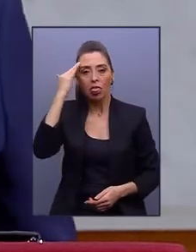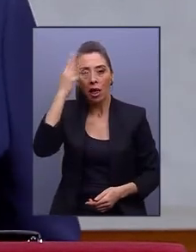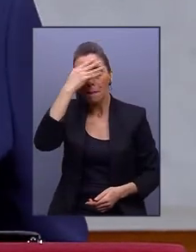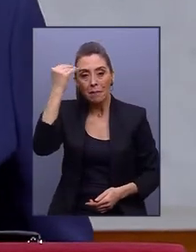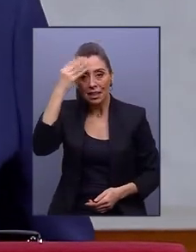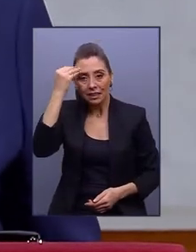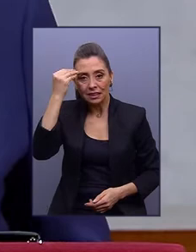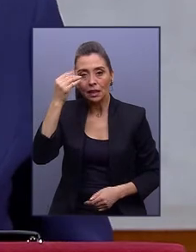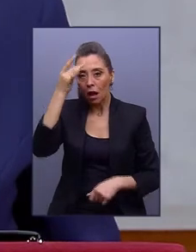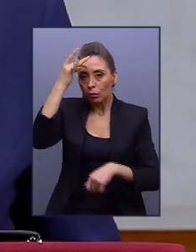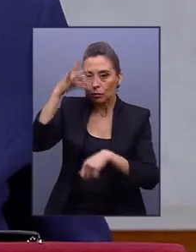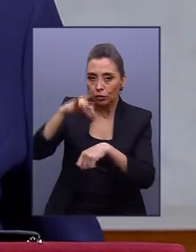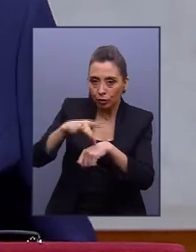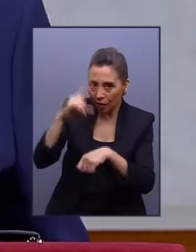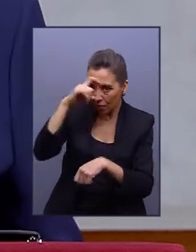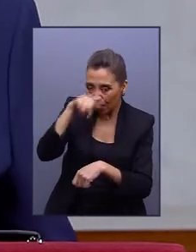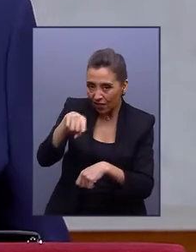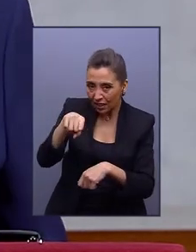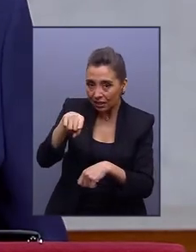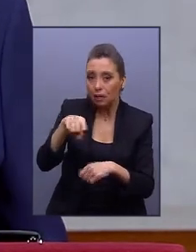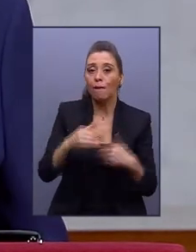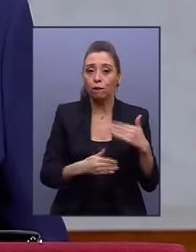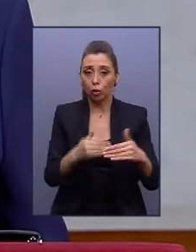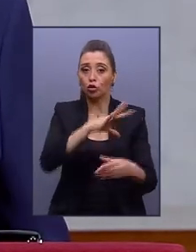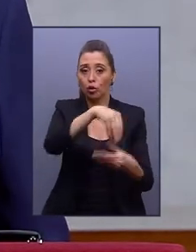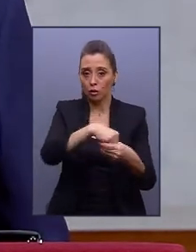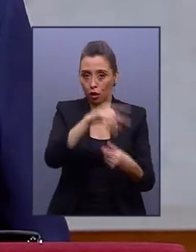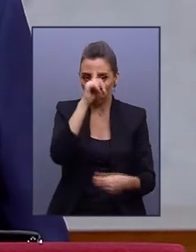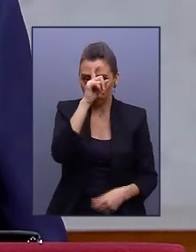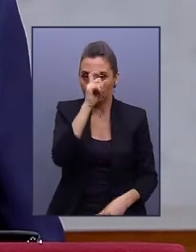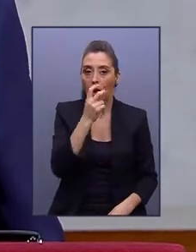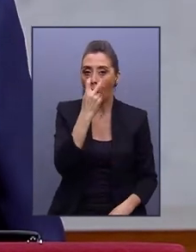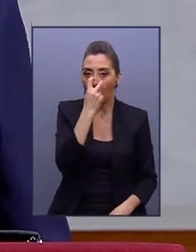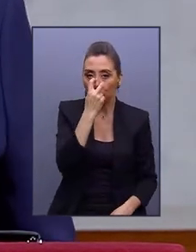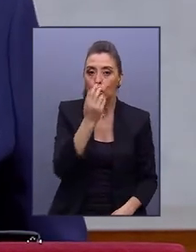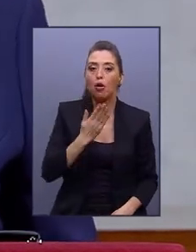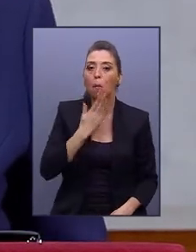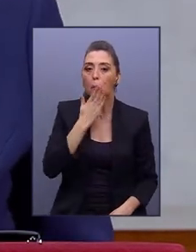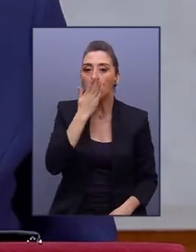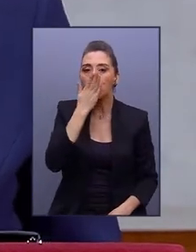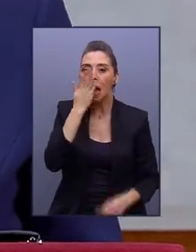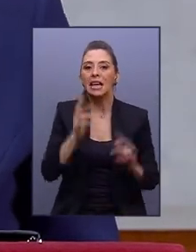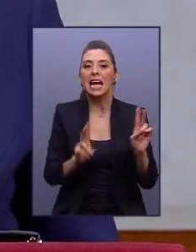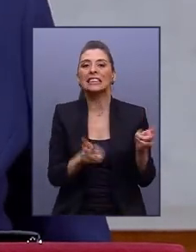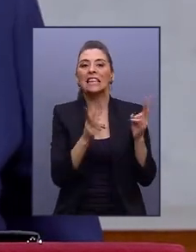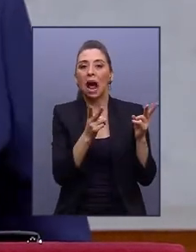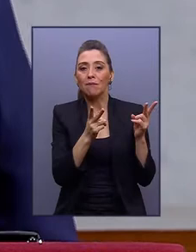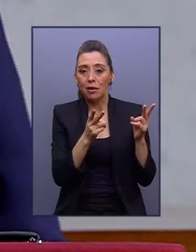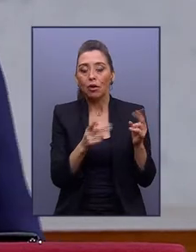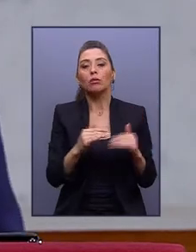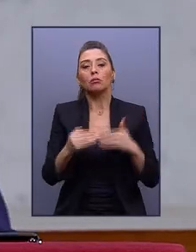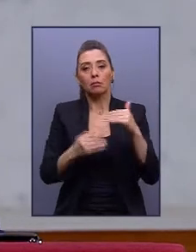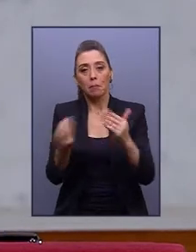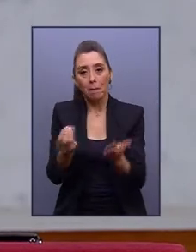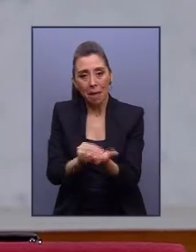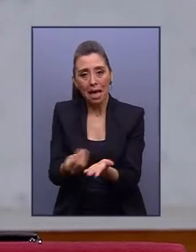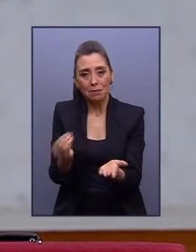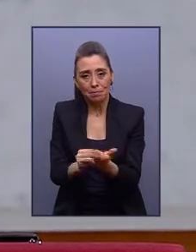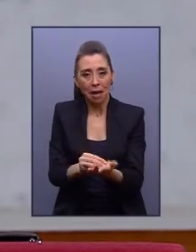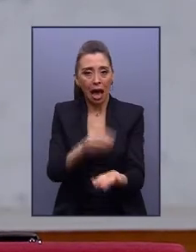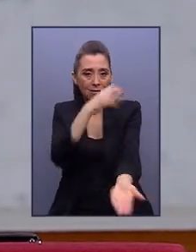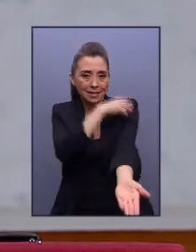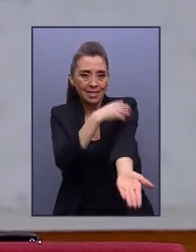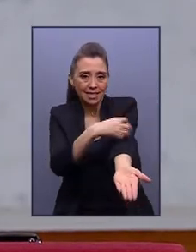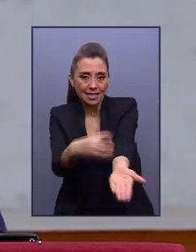tratar casos complejos que ya está en funcionamiento en los hospitales de Osorno, Punta Arenas y El Salvador, y queremos seguir avanzando para que cada vez más